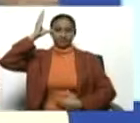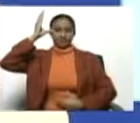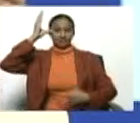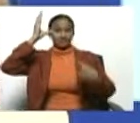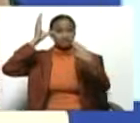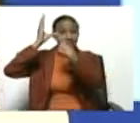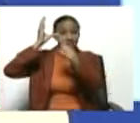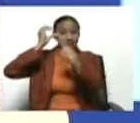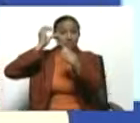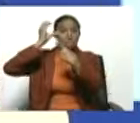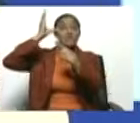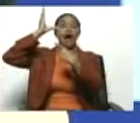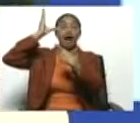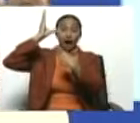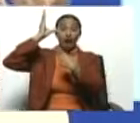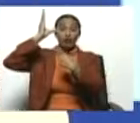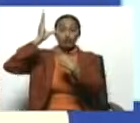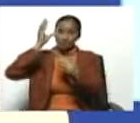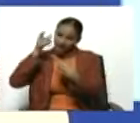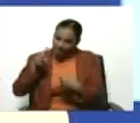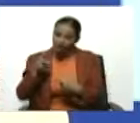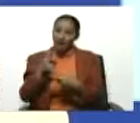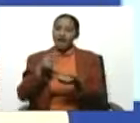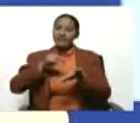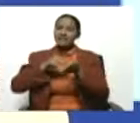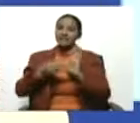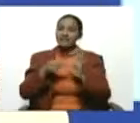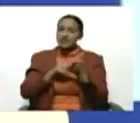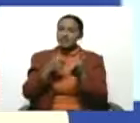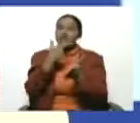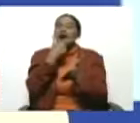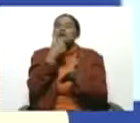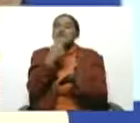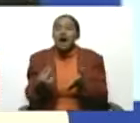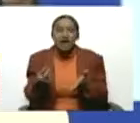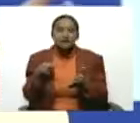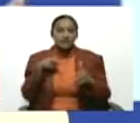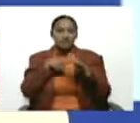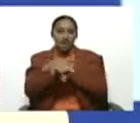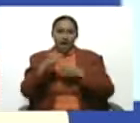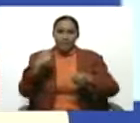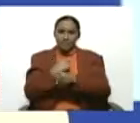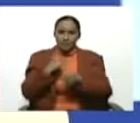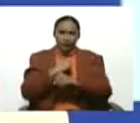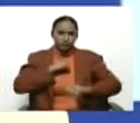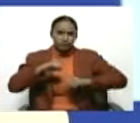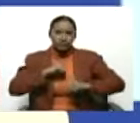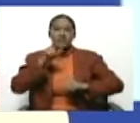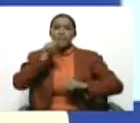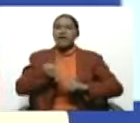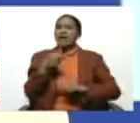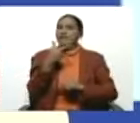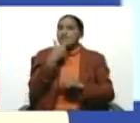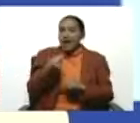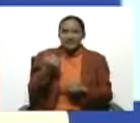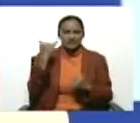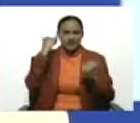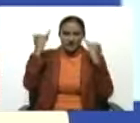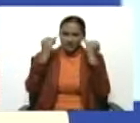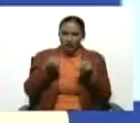apertura te hace expone al mercado internacional y al mismo